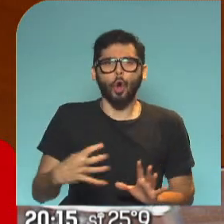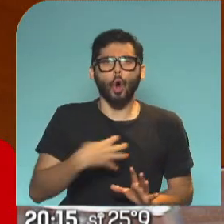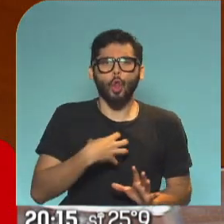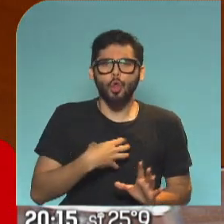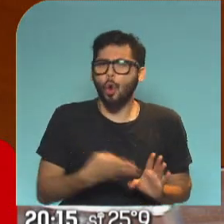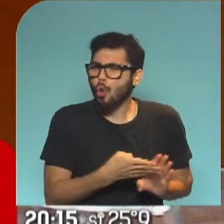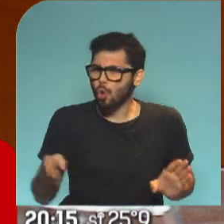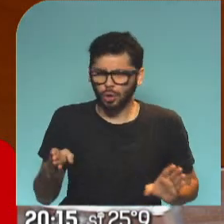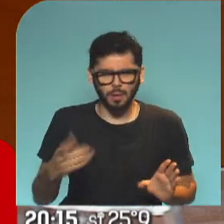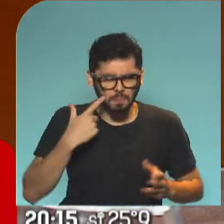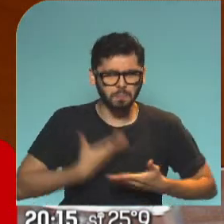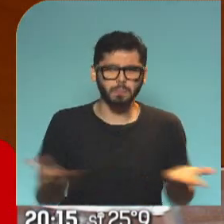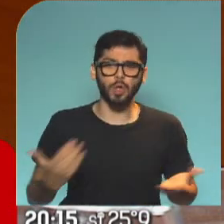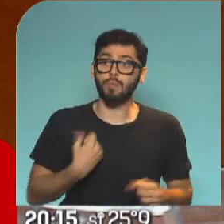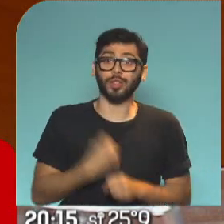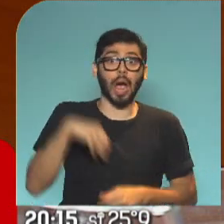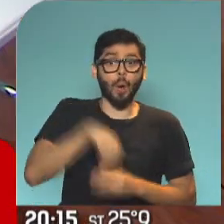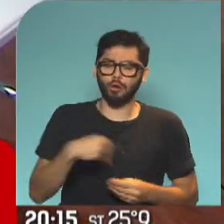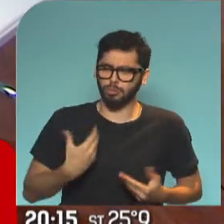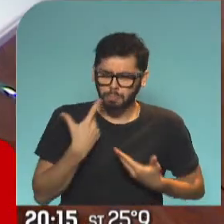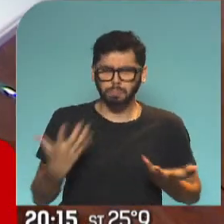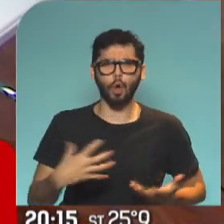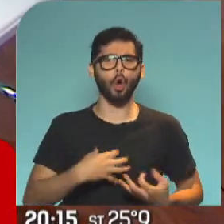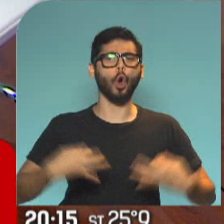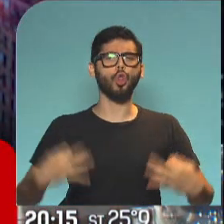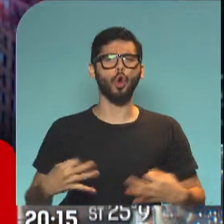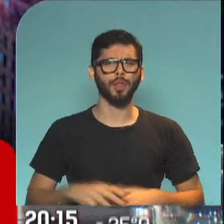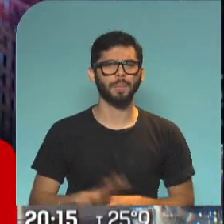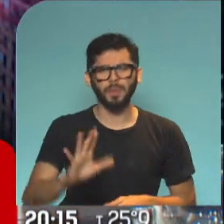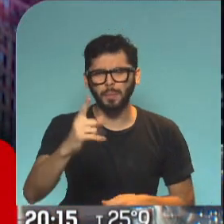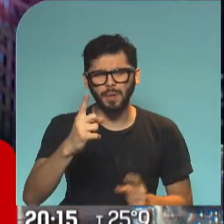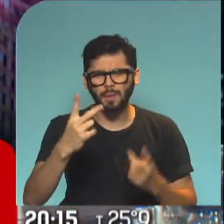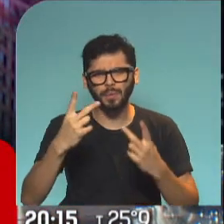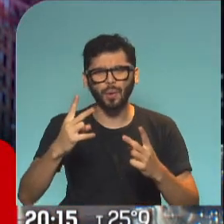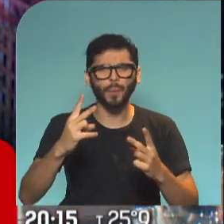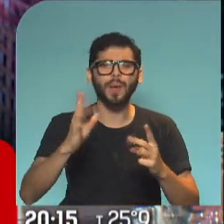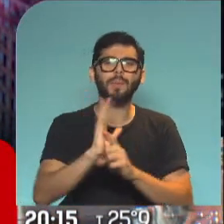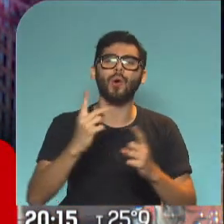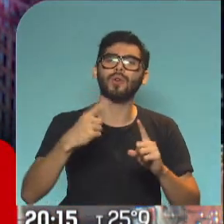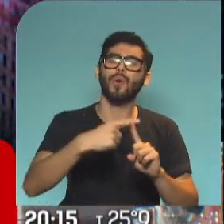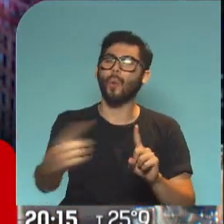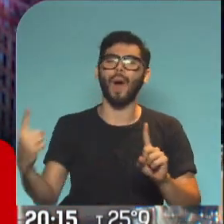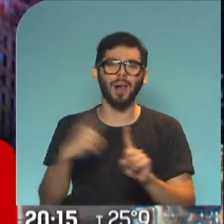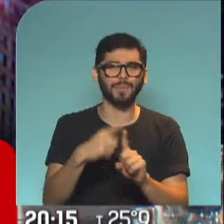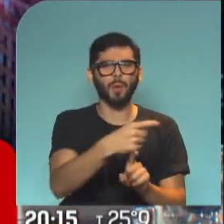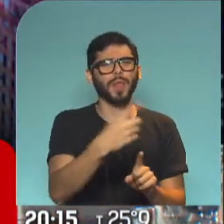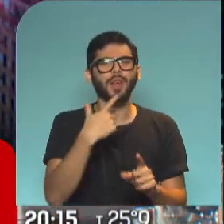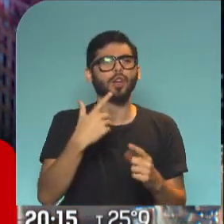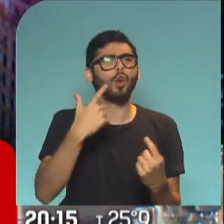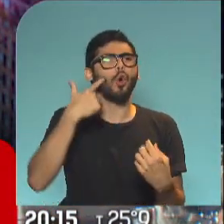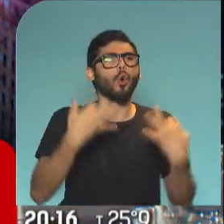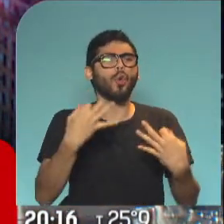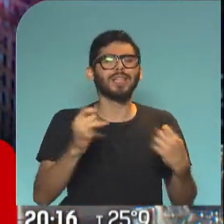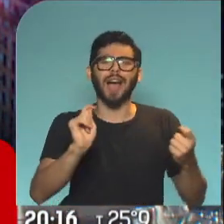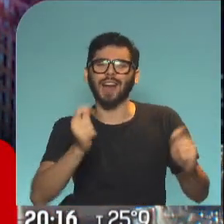todos mis actos como consejero de la magistratura de la nación hagamos un viaje circular en el comienzo de la entrevista usted dijo no se necesita una reforma judicial sino